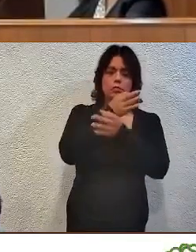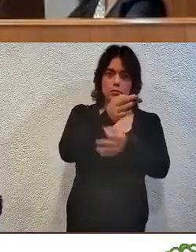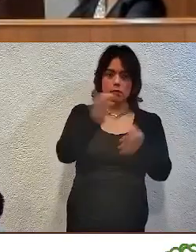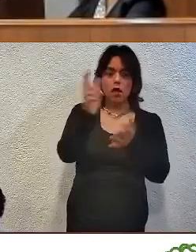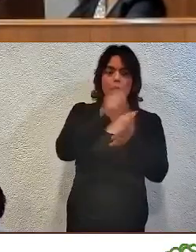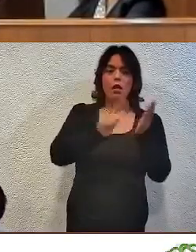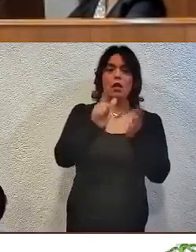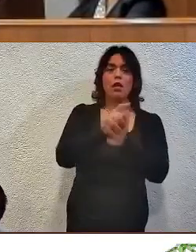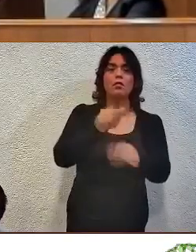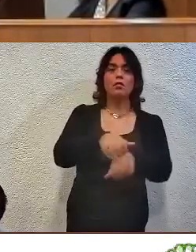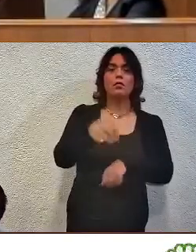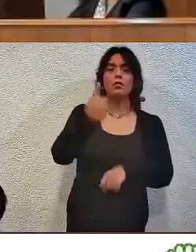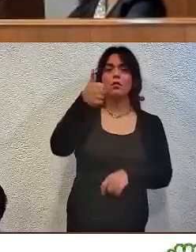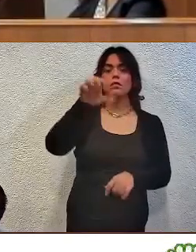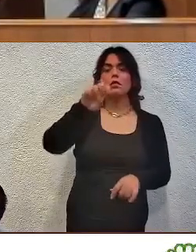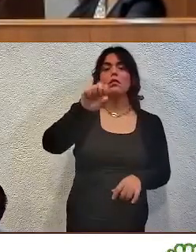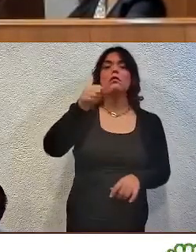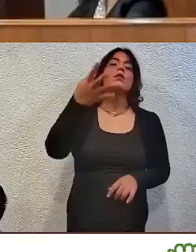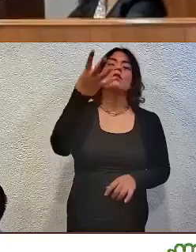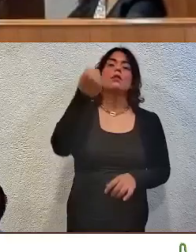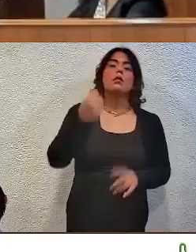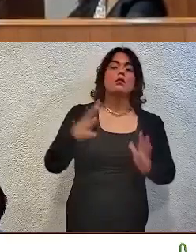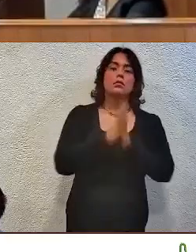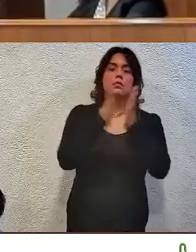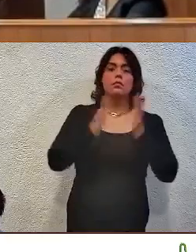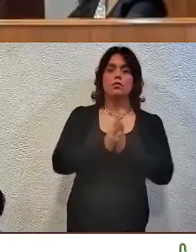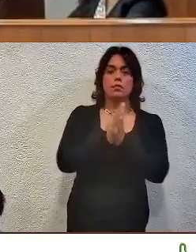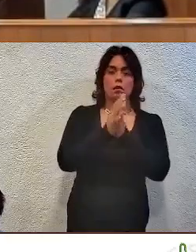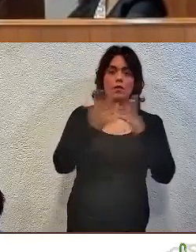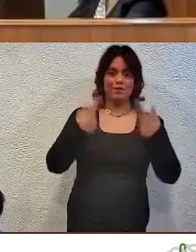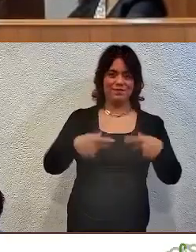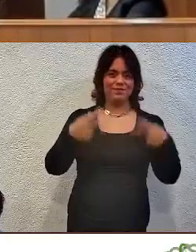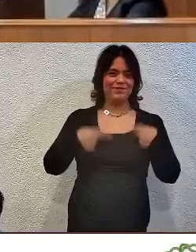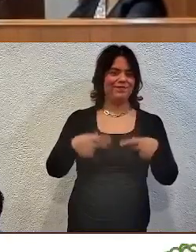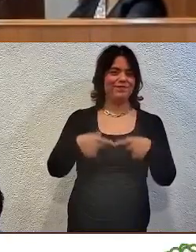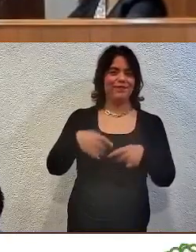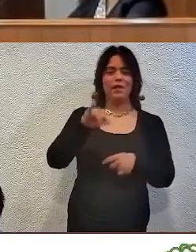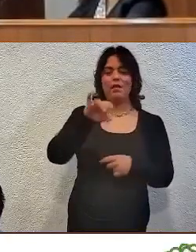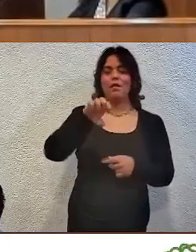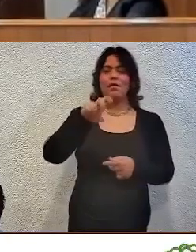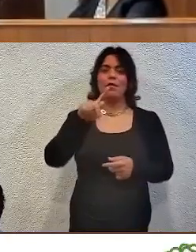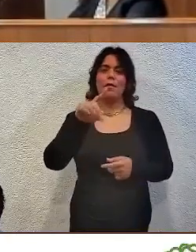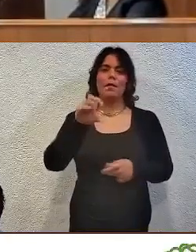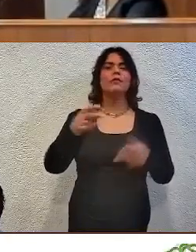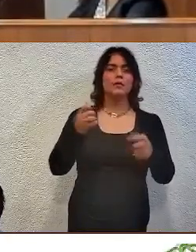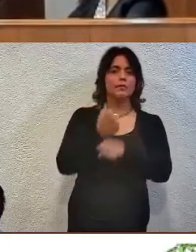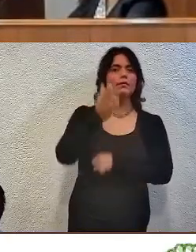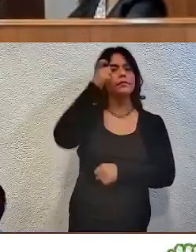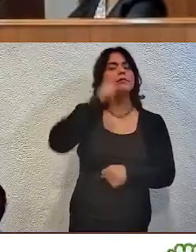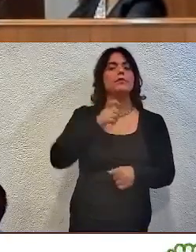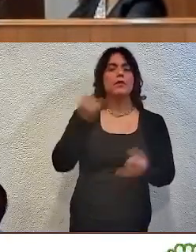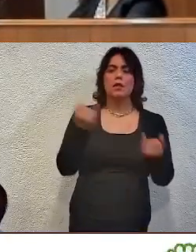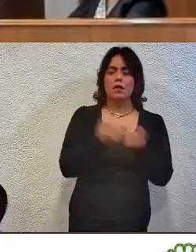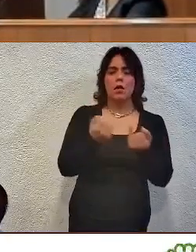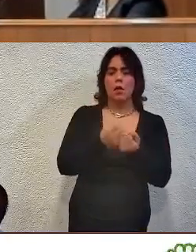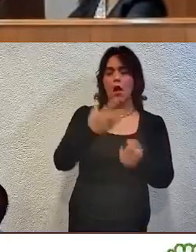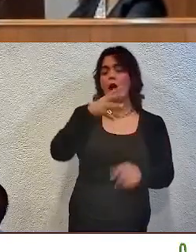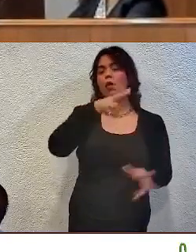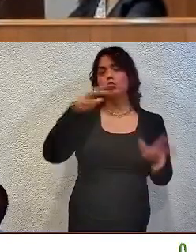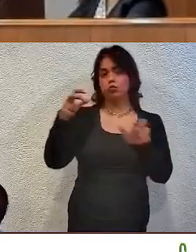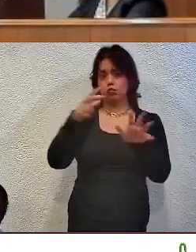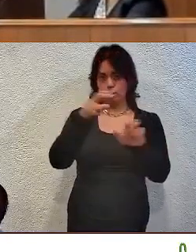número 669 de Participación Ciudadana del Estado de Guerrero, así como el Decreto 800 relativo a la